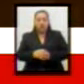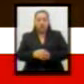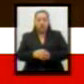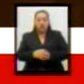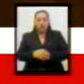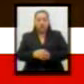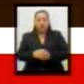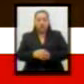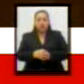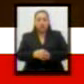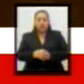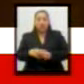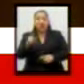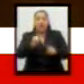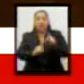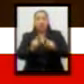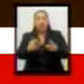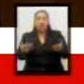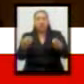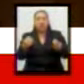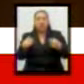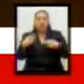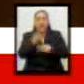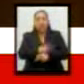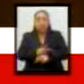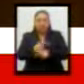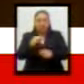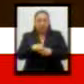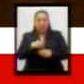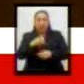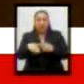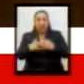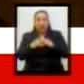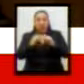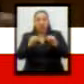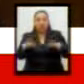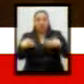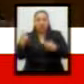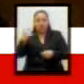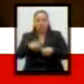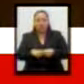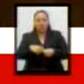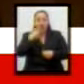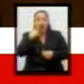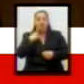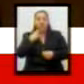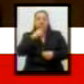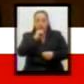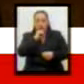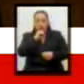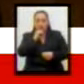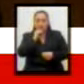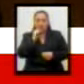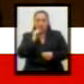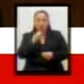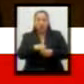Algunas de estas medidas, como asegurar en la convocatoria que puedan participar hombres y mujeres. En muchos